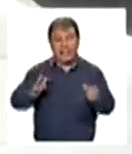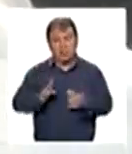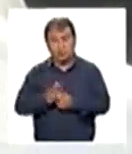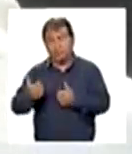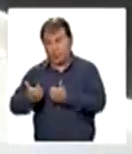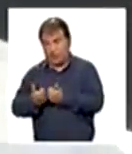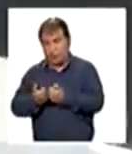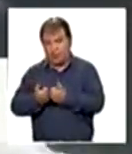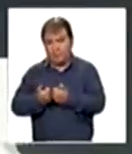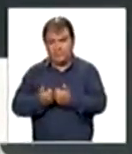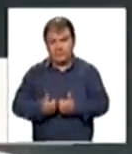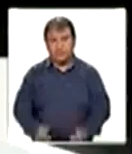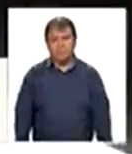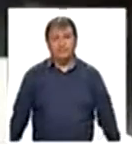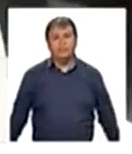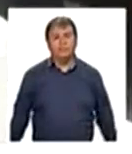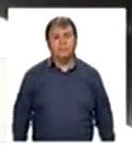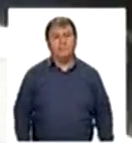su novio.